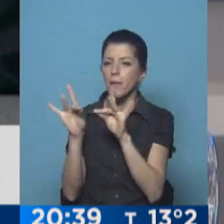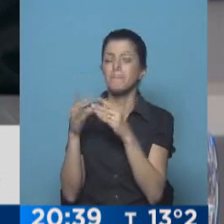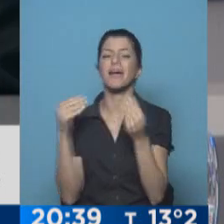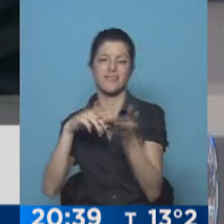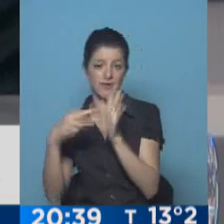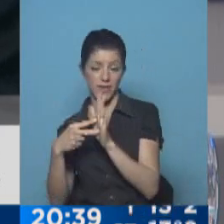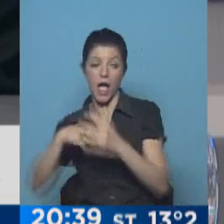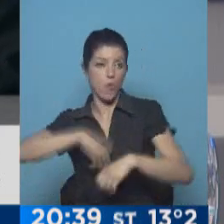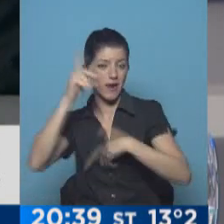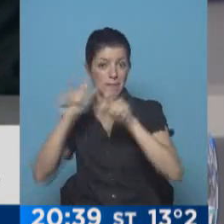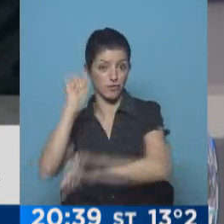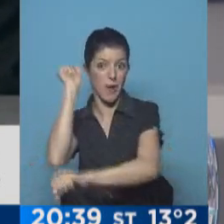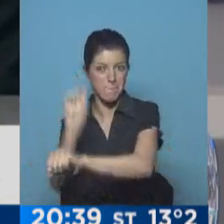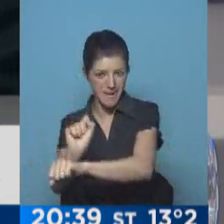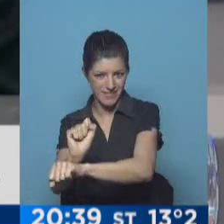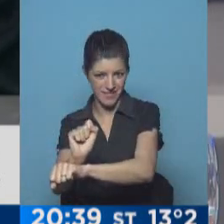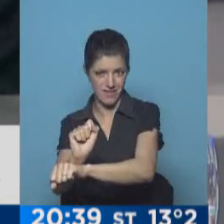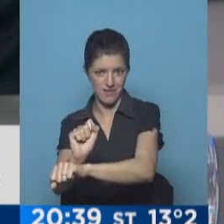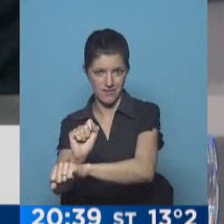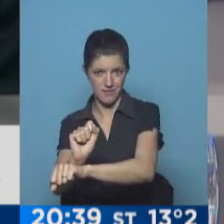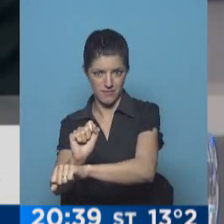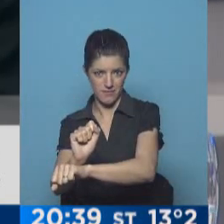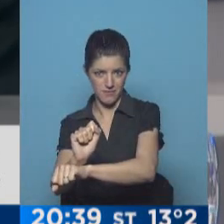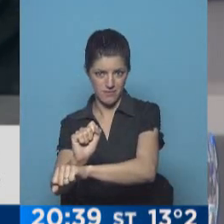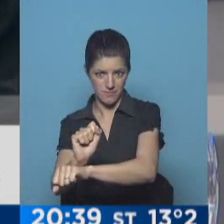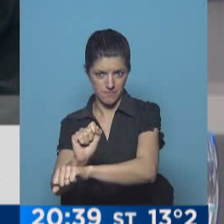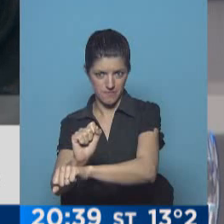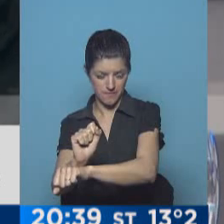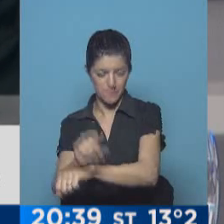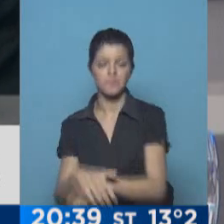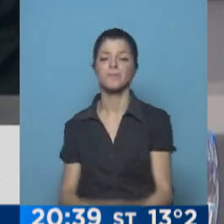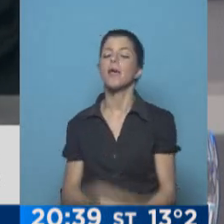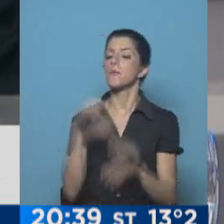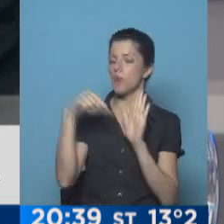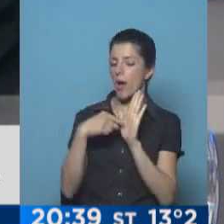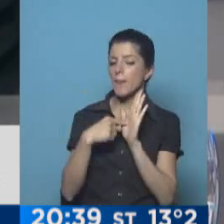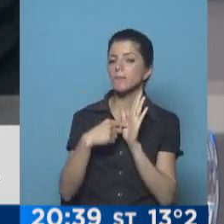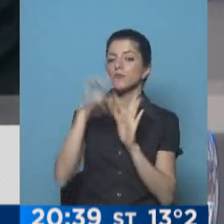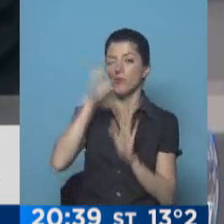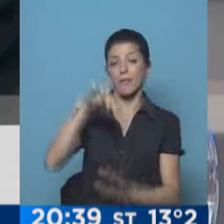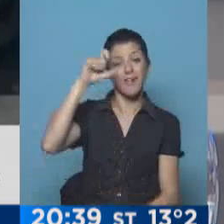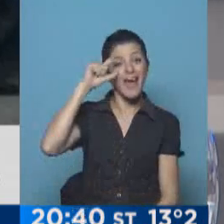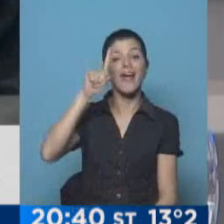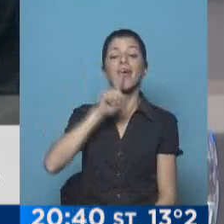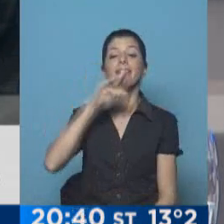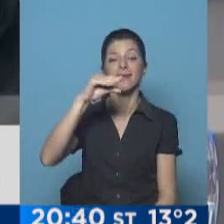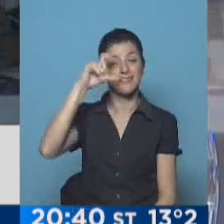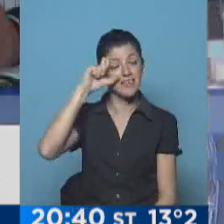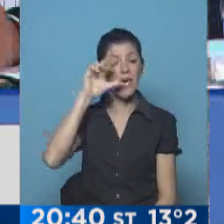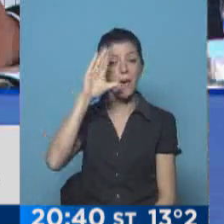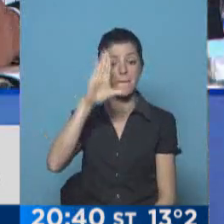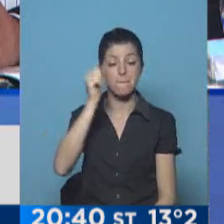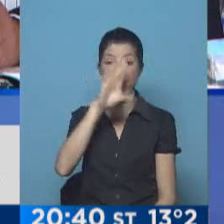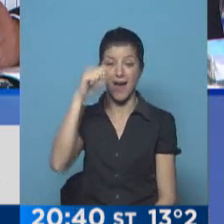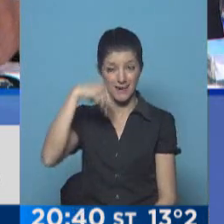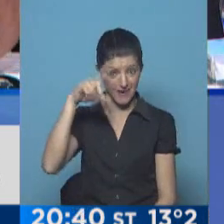preso a cualquiera después a posterior de hacer de esto una causa judicial acá no solamente llega echevarne este civil sino que también llega